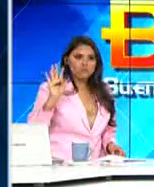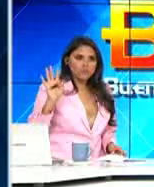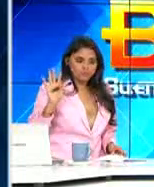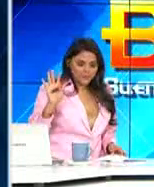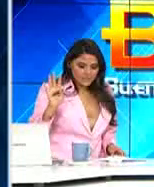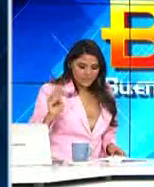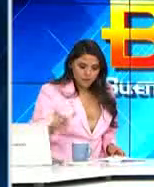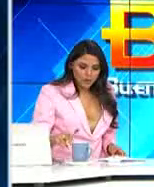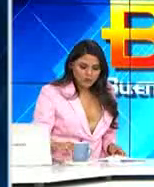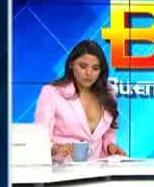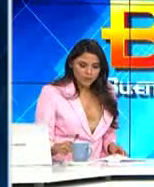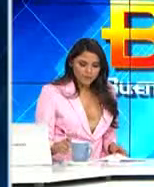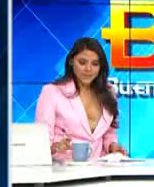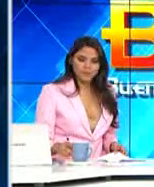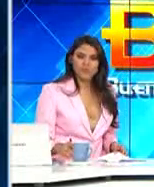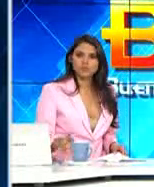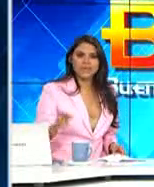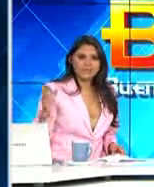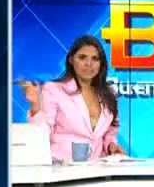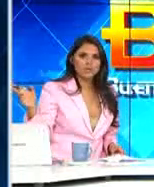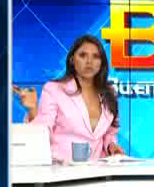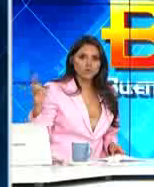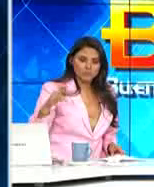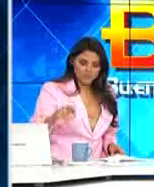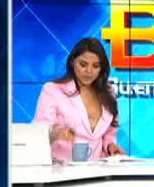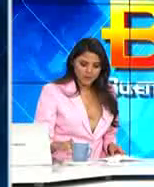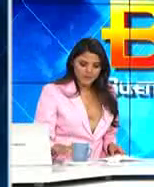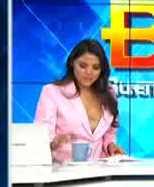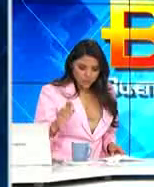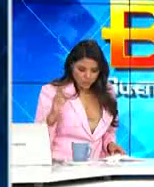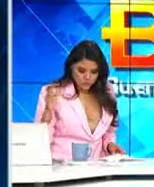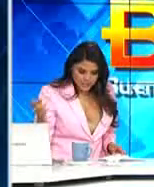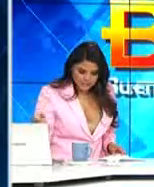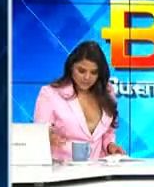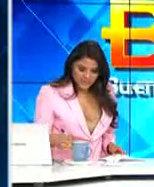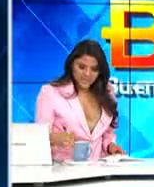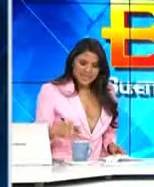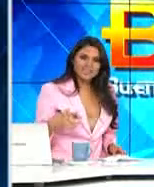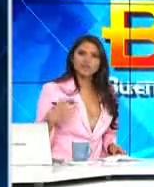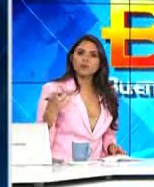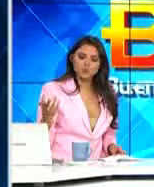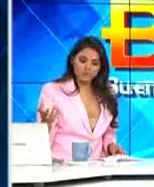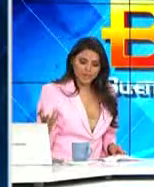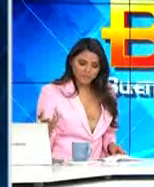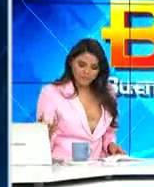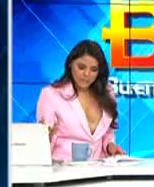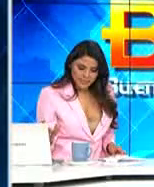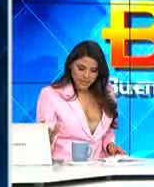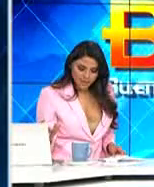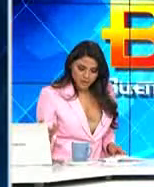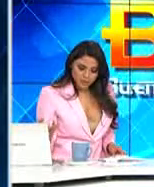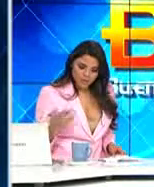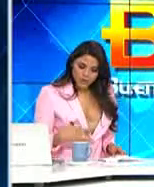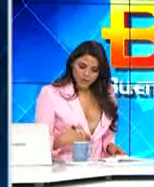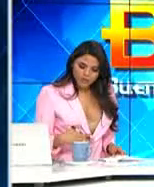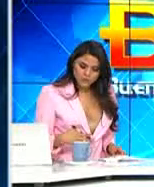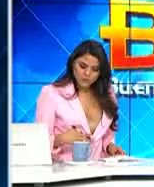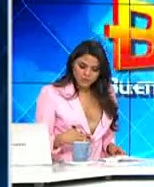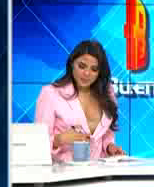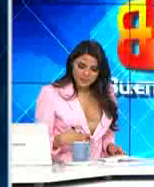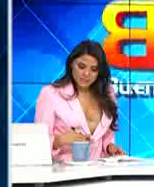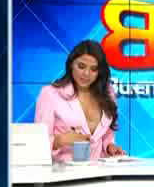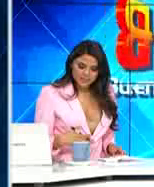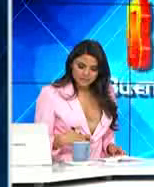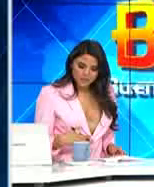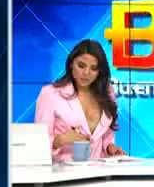no parece que no le ha gustado a Benji Espinosa, que ya salió en otro medio a decir lo siguiente. ¿Qué es lo que busca la fiscalía? Colaboradores contra